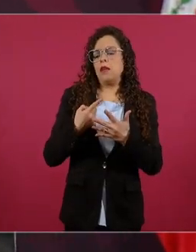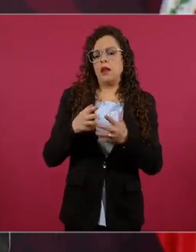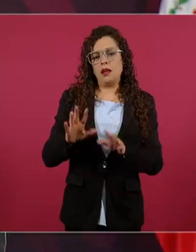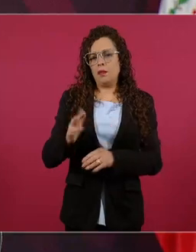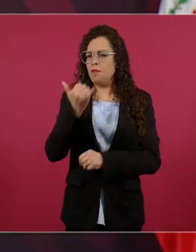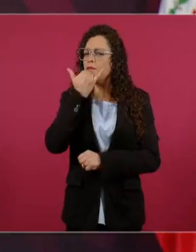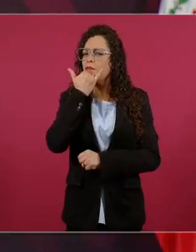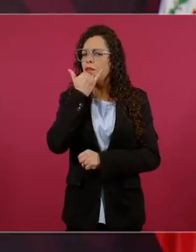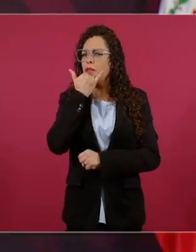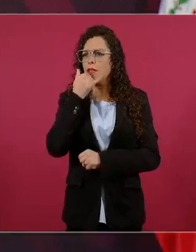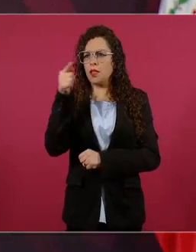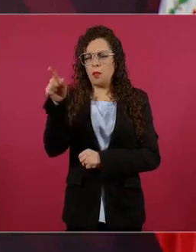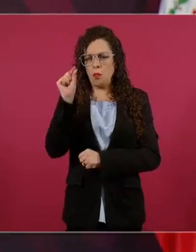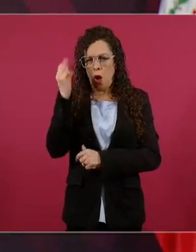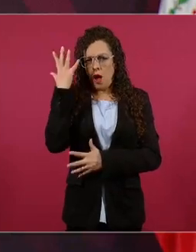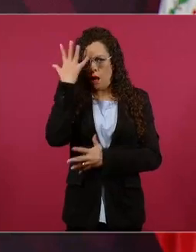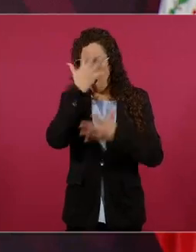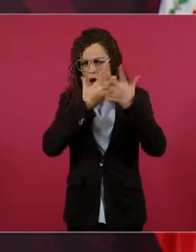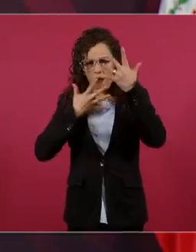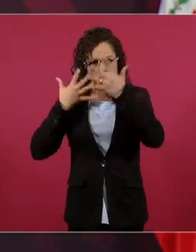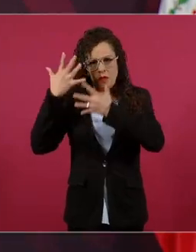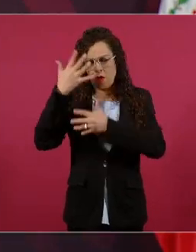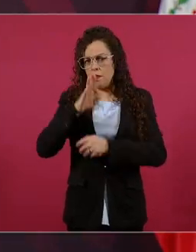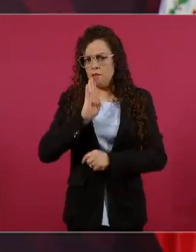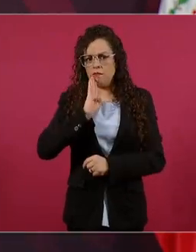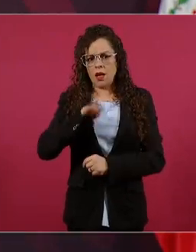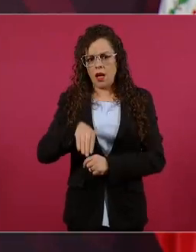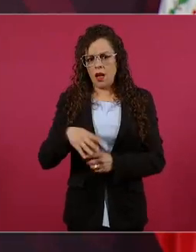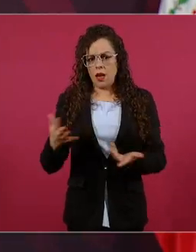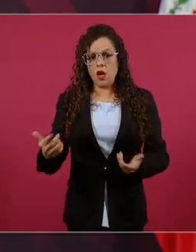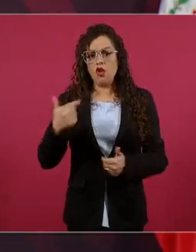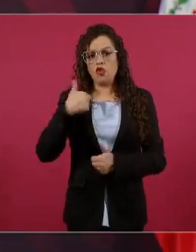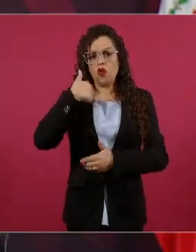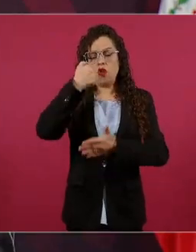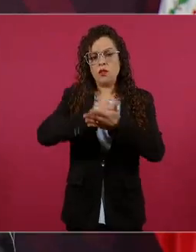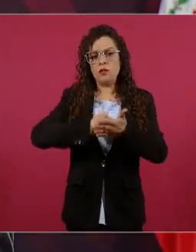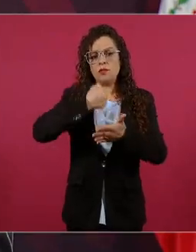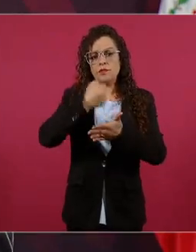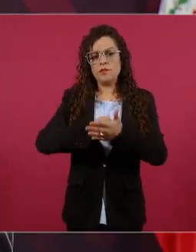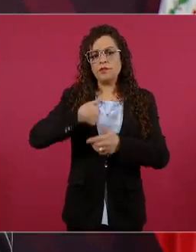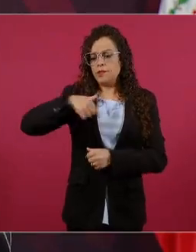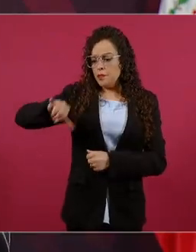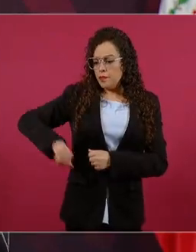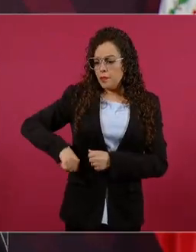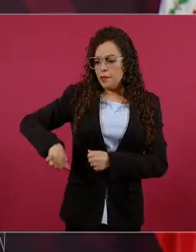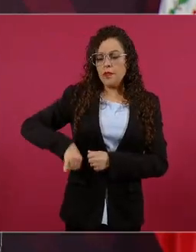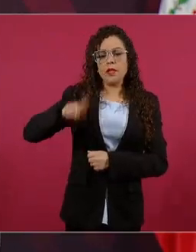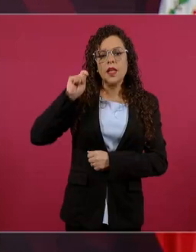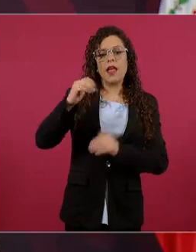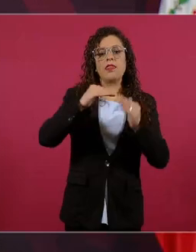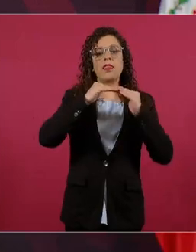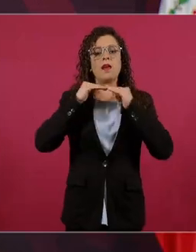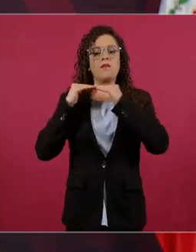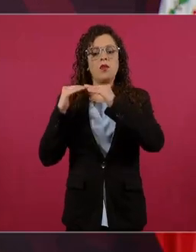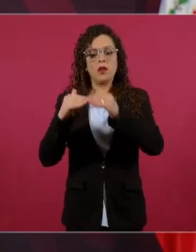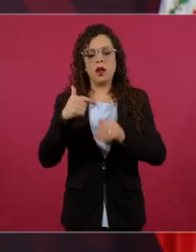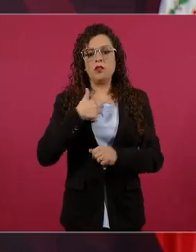confundan. ¿Sí? Yo siempre he luchado por la democracia y tengo principios y tengo